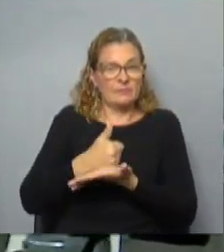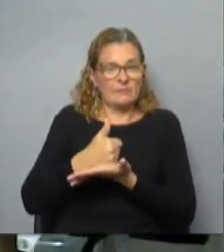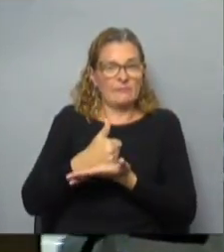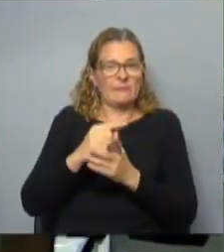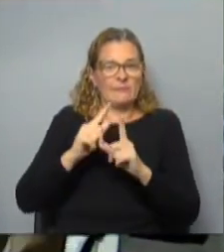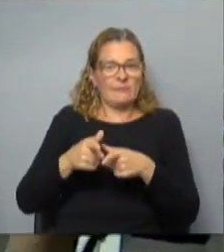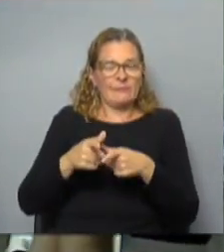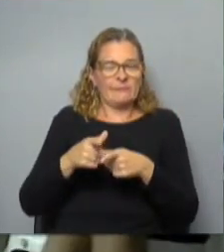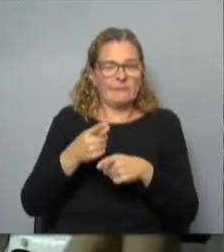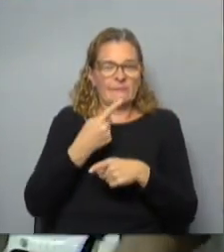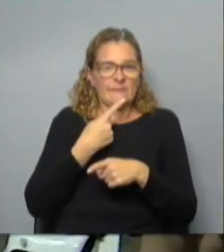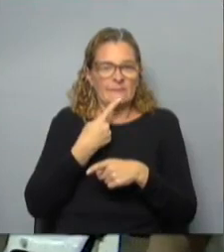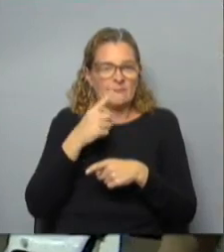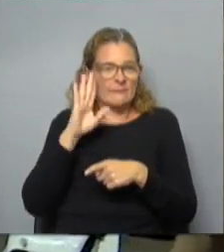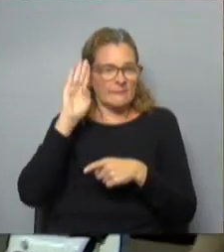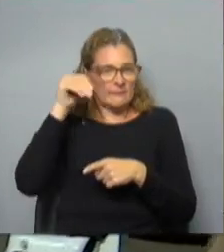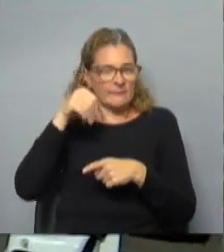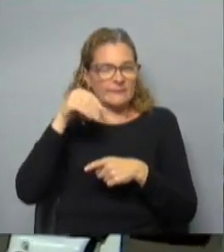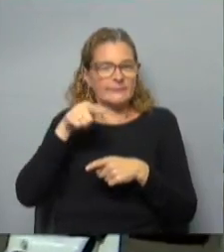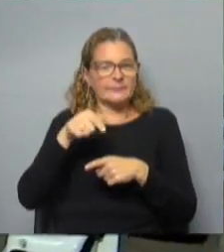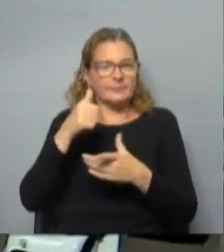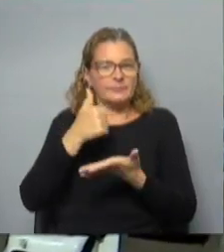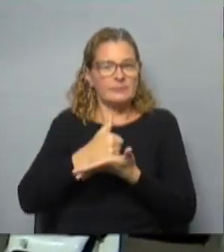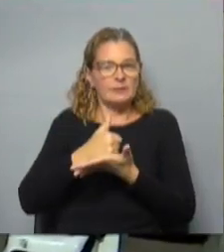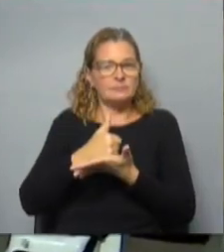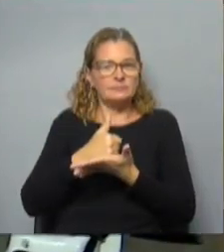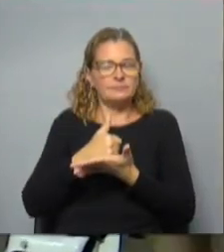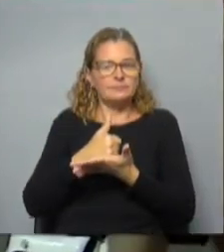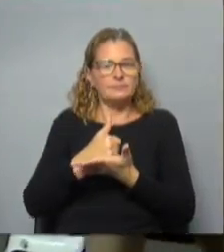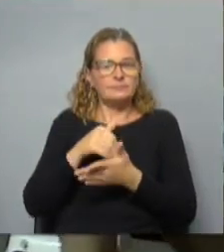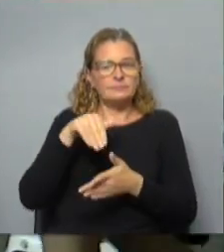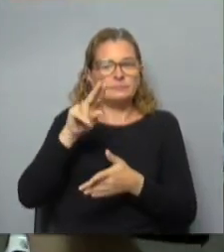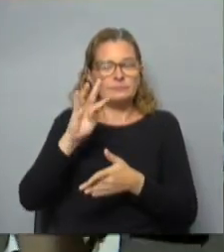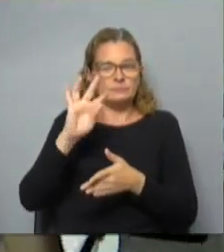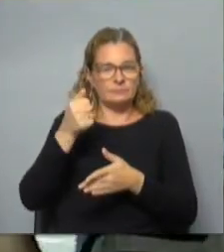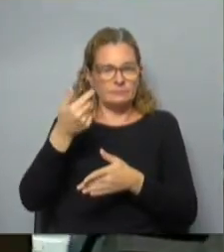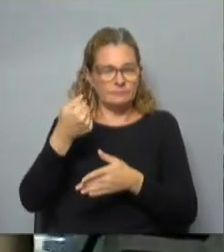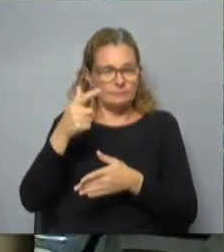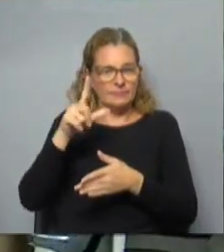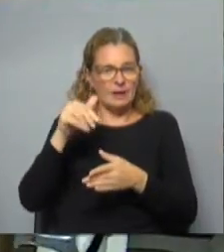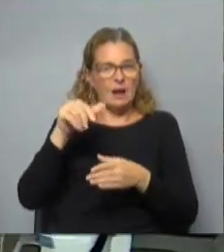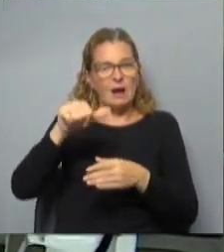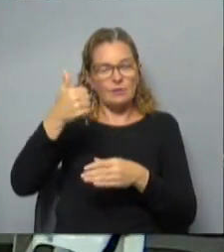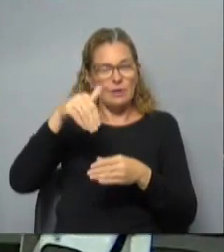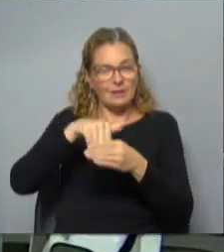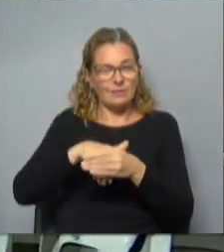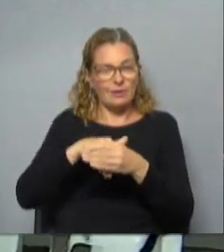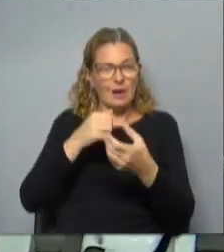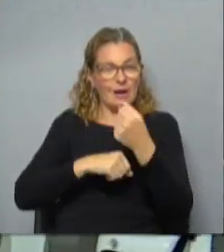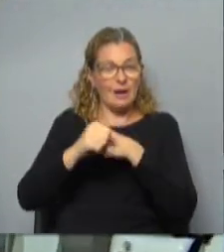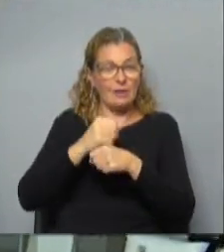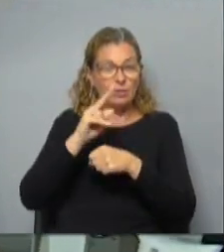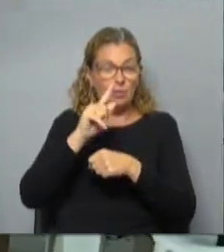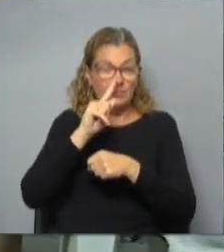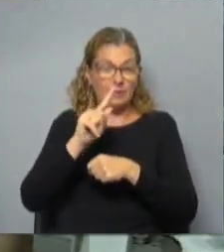también político recordemos que este grupo que está de la mutual hoy bueno ganó las elecciones hasta por 2018